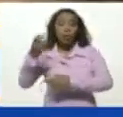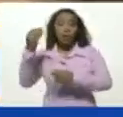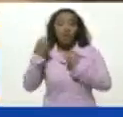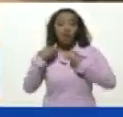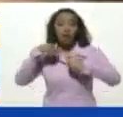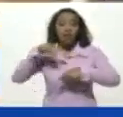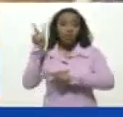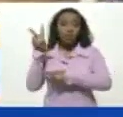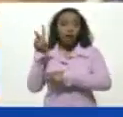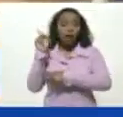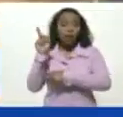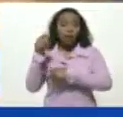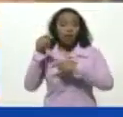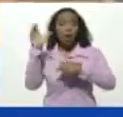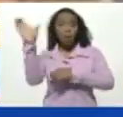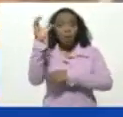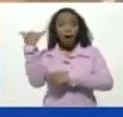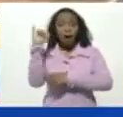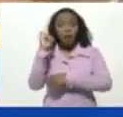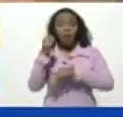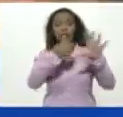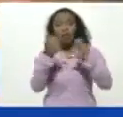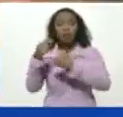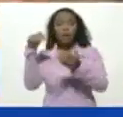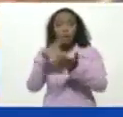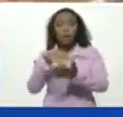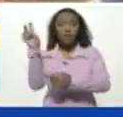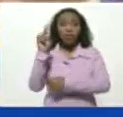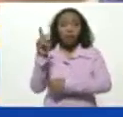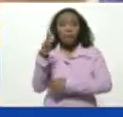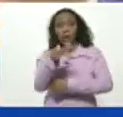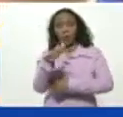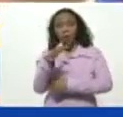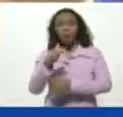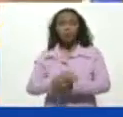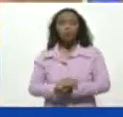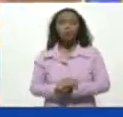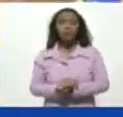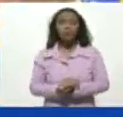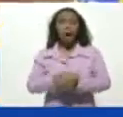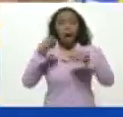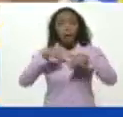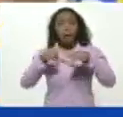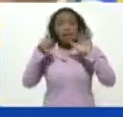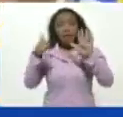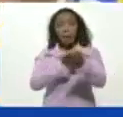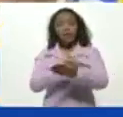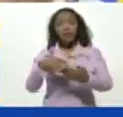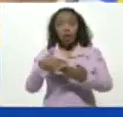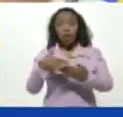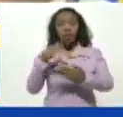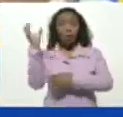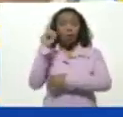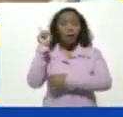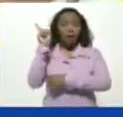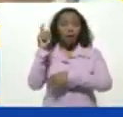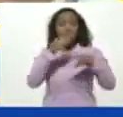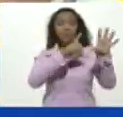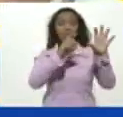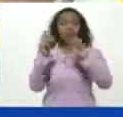hay 600.000 venezolanos, aproximadamente. Aquí hay 6 millones de colombianos, allá hay